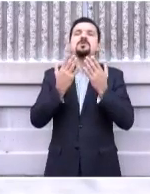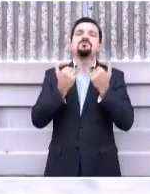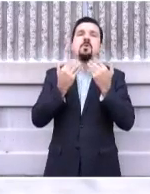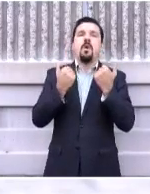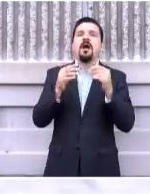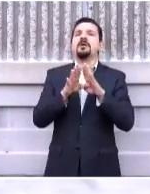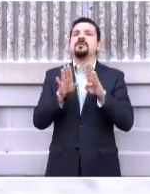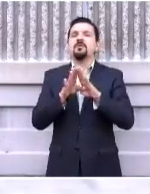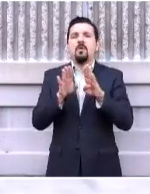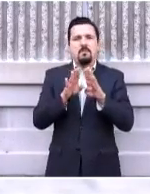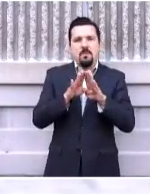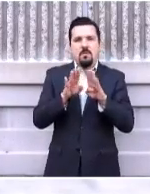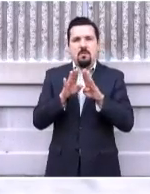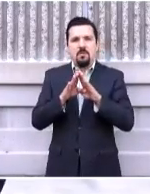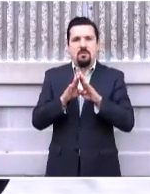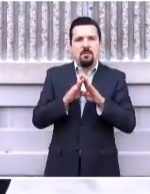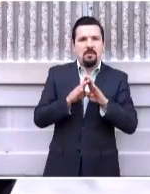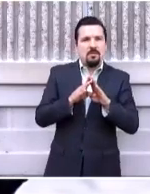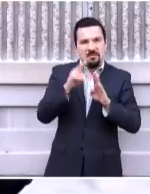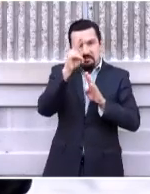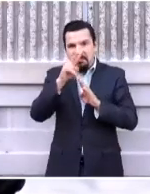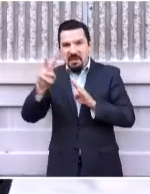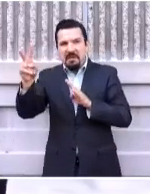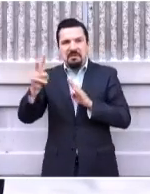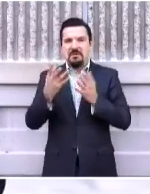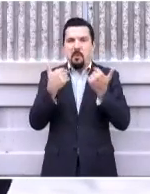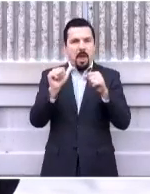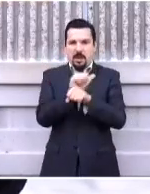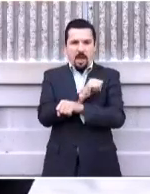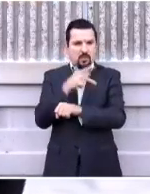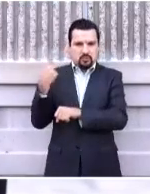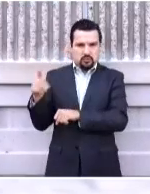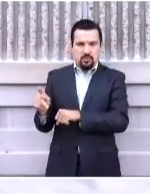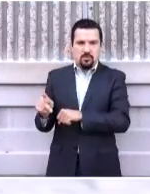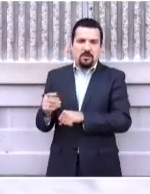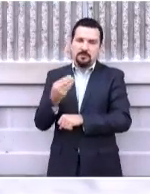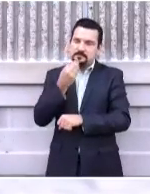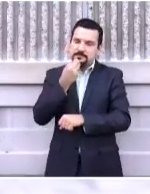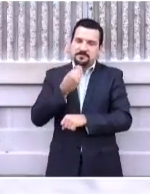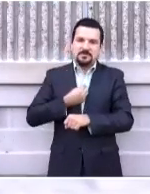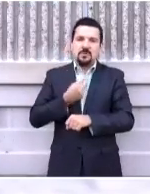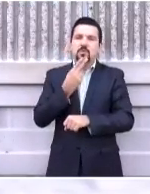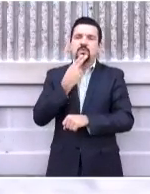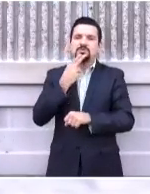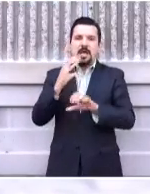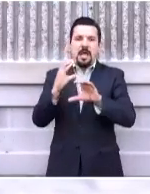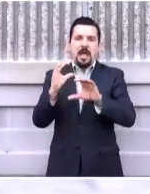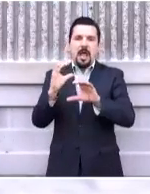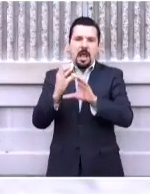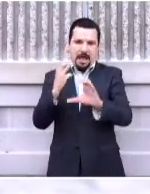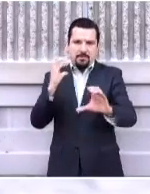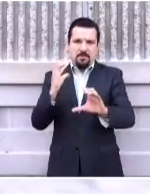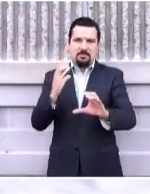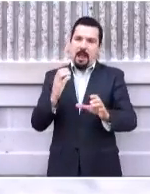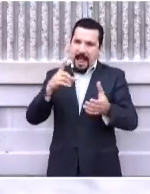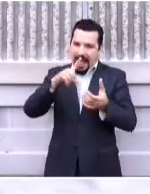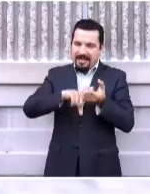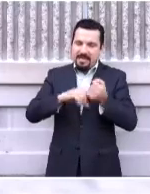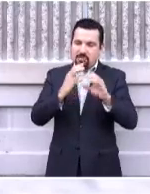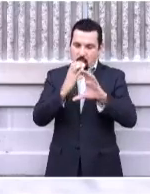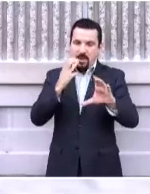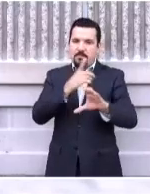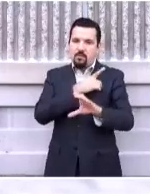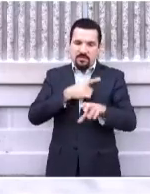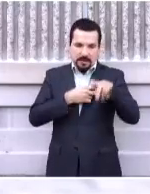moverse, pues que se hagan otra vez dentro de los camiones el distanciamiento social. Piensen incluso que